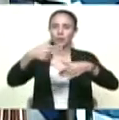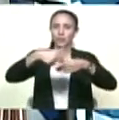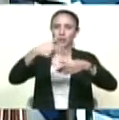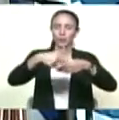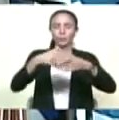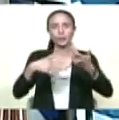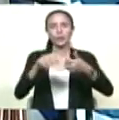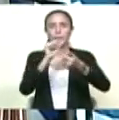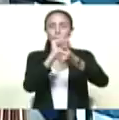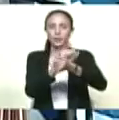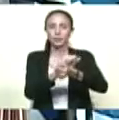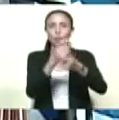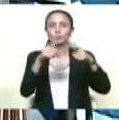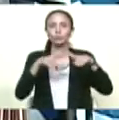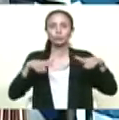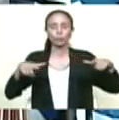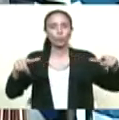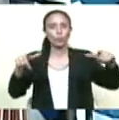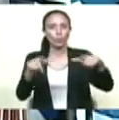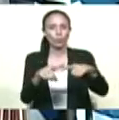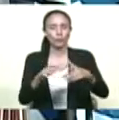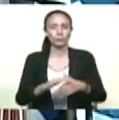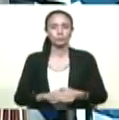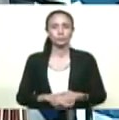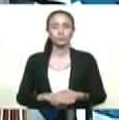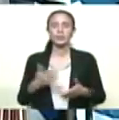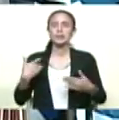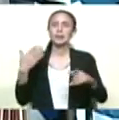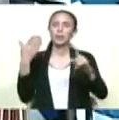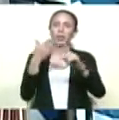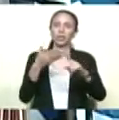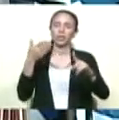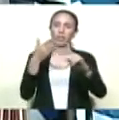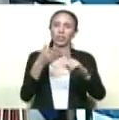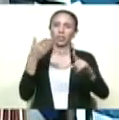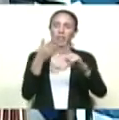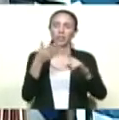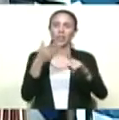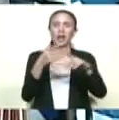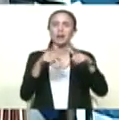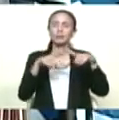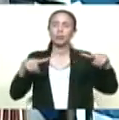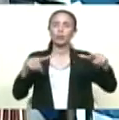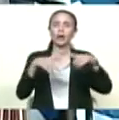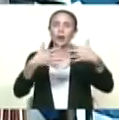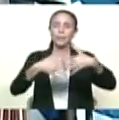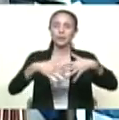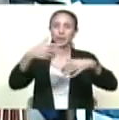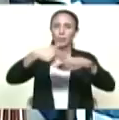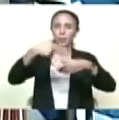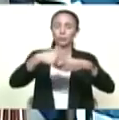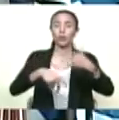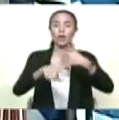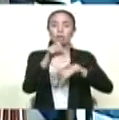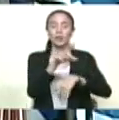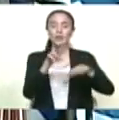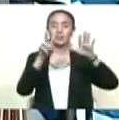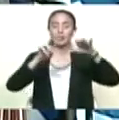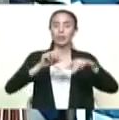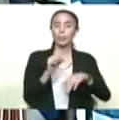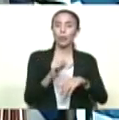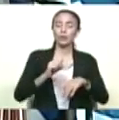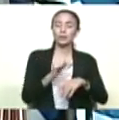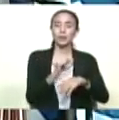en la sede del dije sin sabotaje a la producción en petro zamora 17 funcionarios detenidos